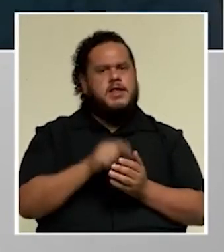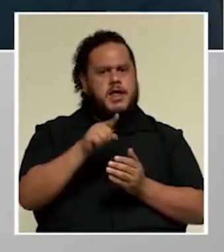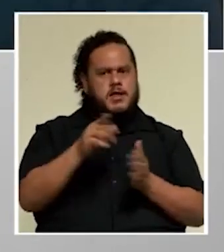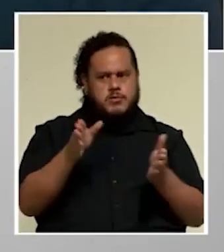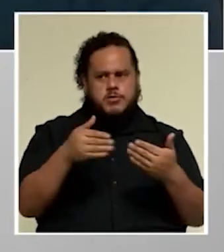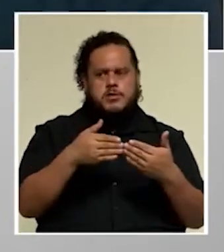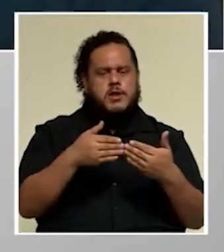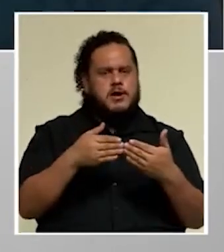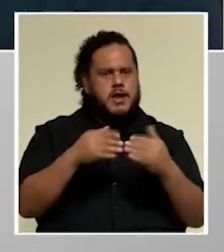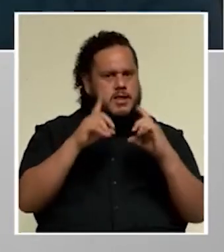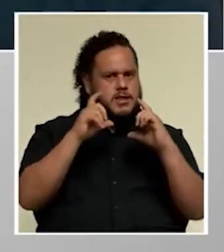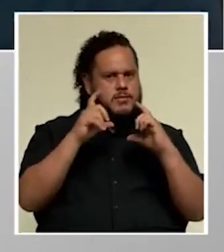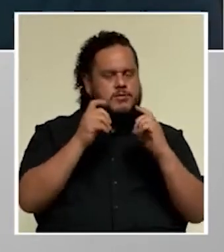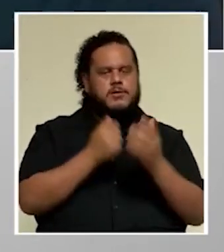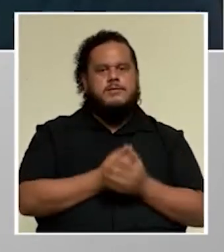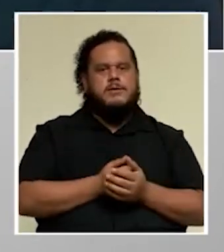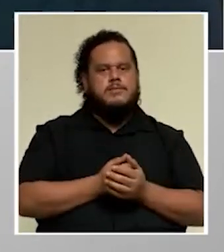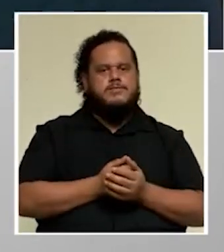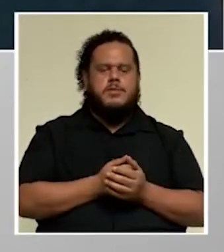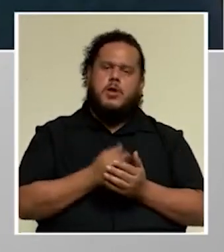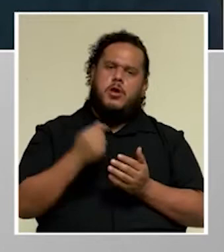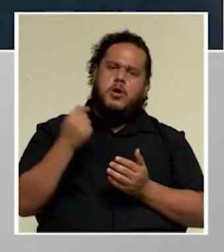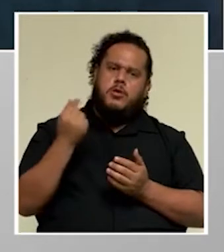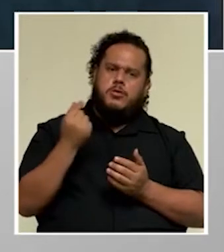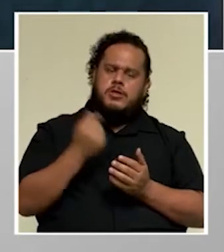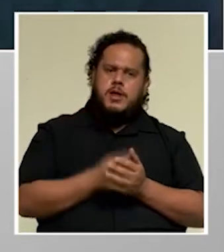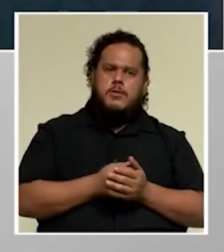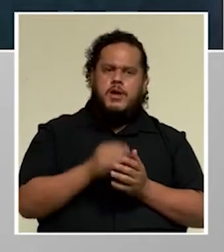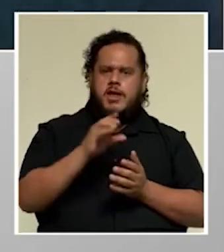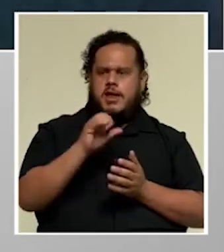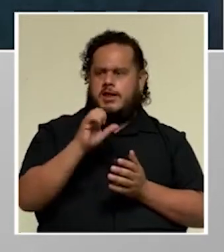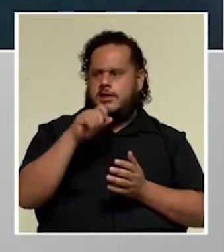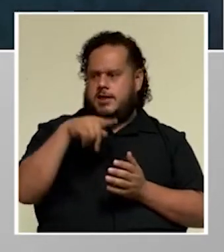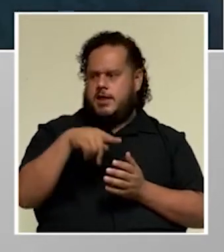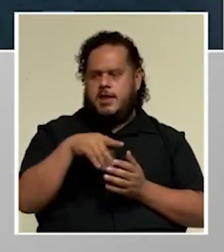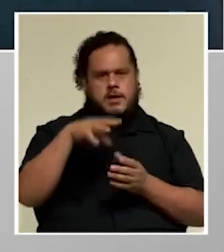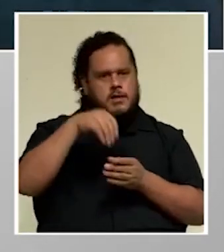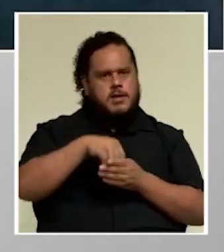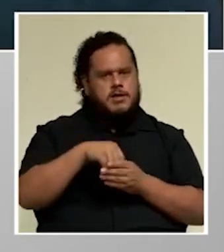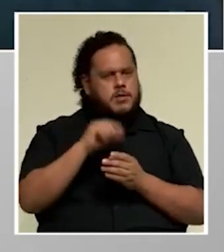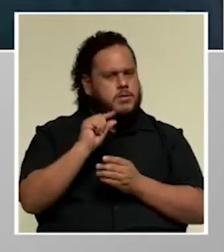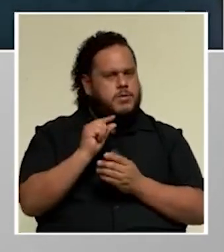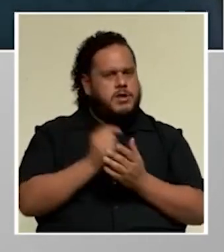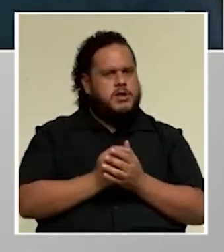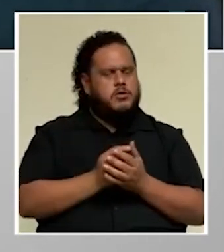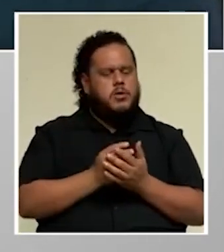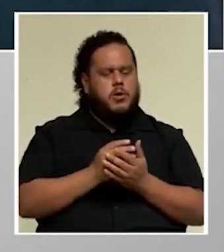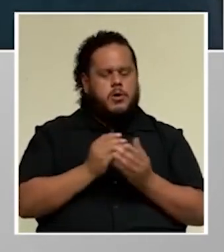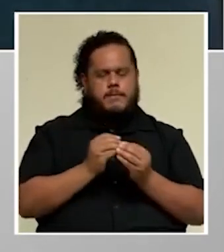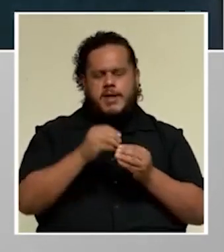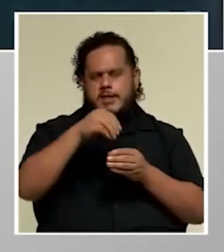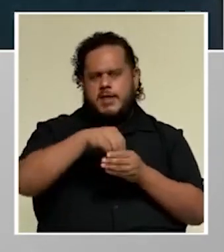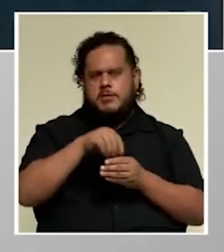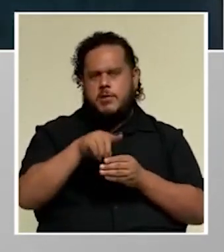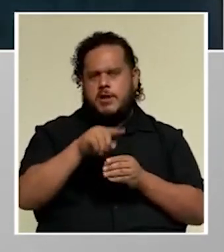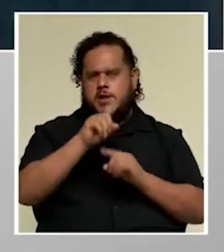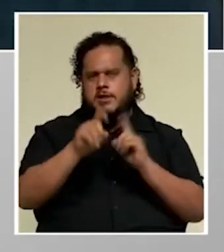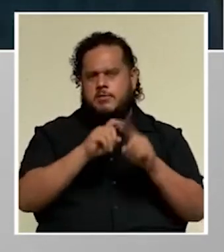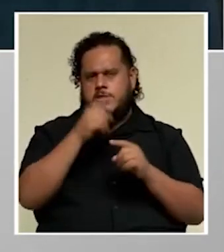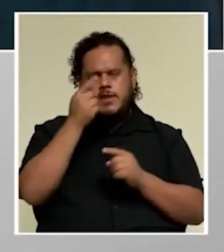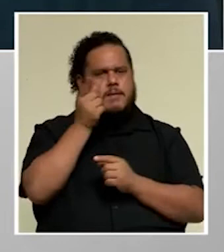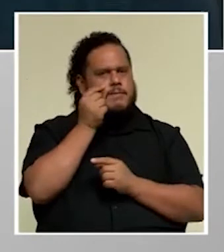cierre de fotografía, sin duda alguna. Gustavo, el CIEP mete un poquito el escalpelo más adentro en esta encuesta para